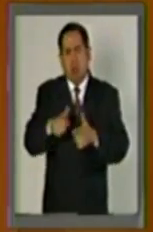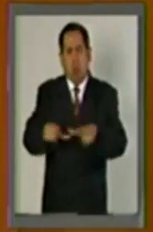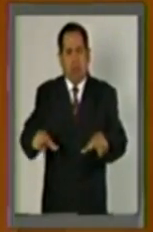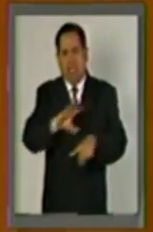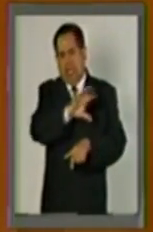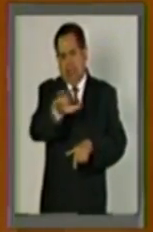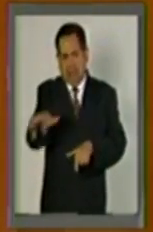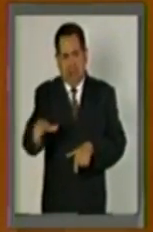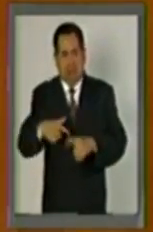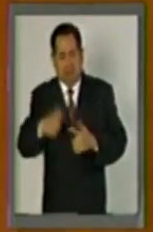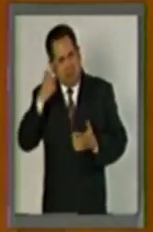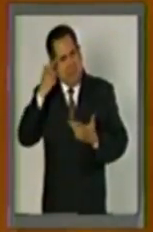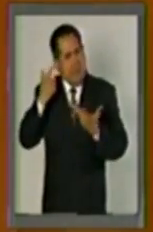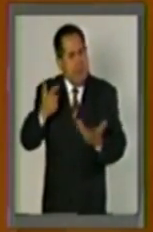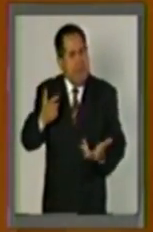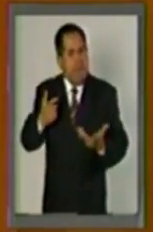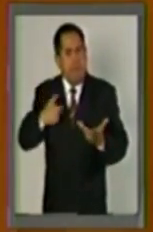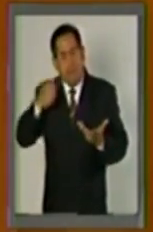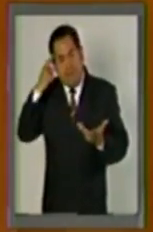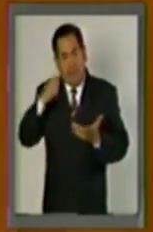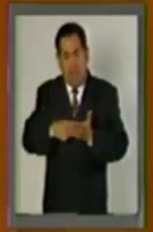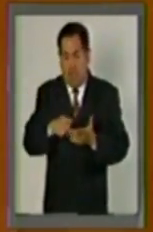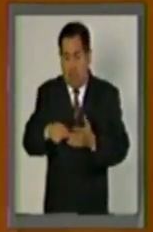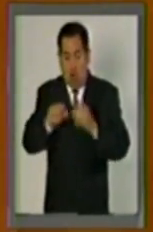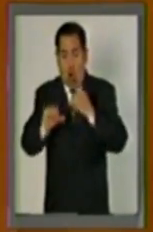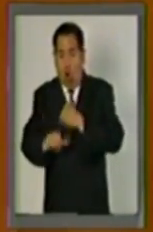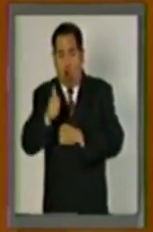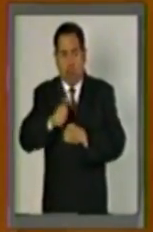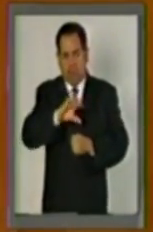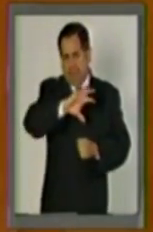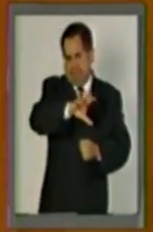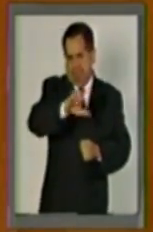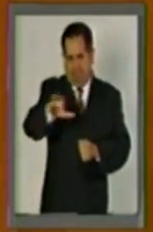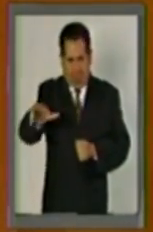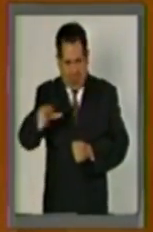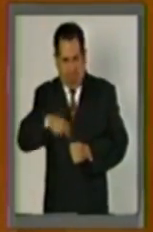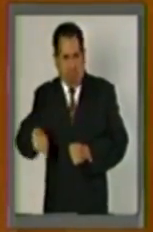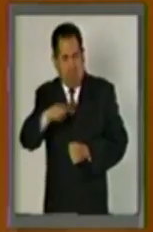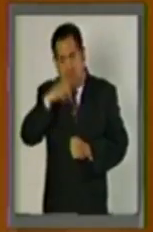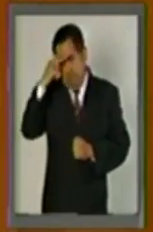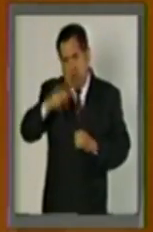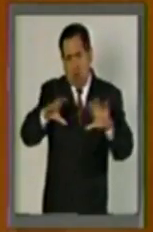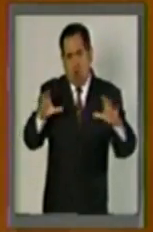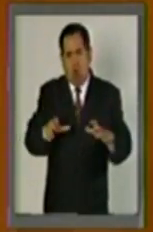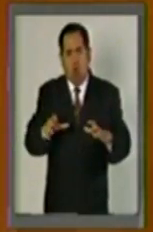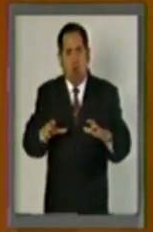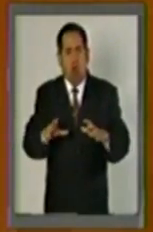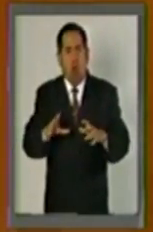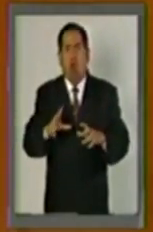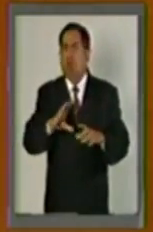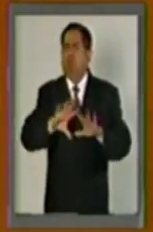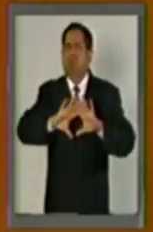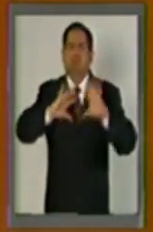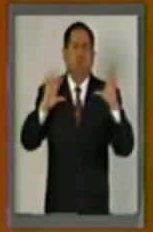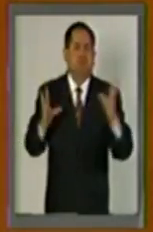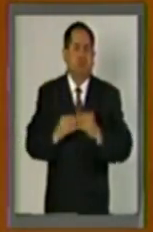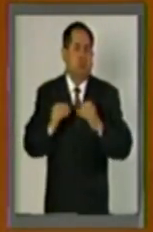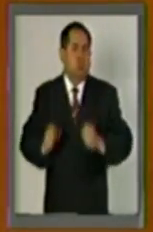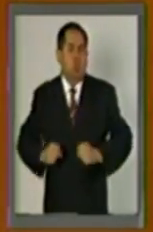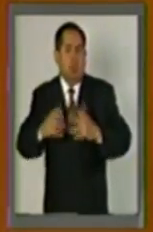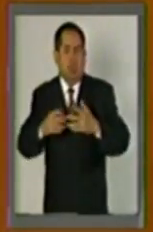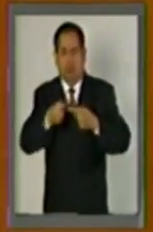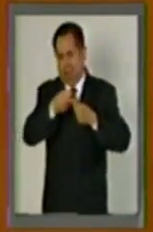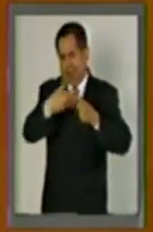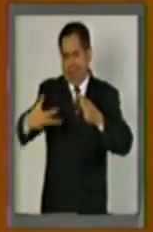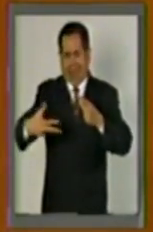en México, y que de estas 11 familias lingüísticas se derivan